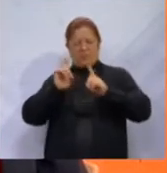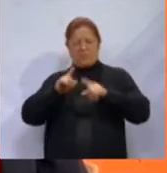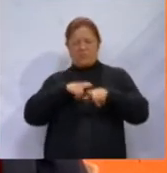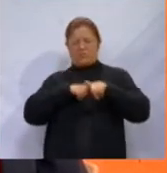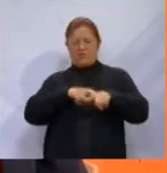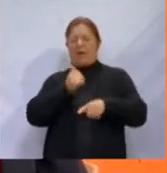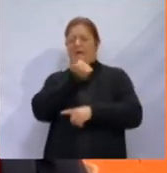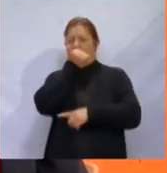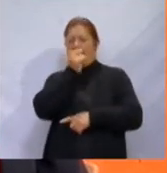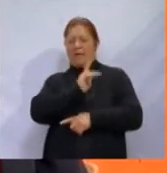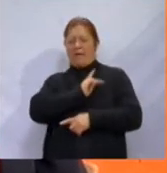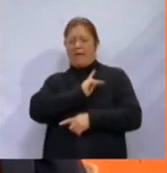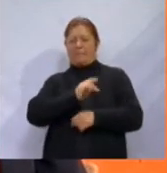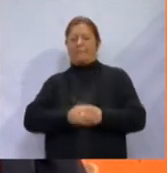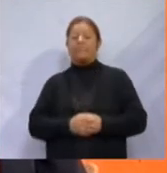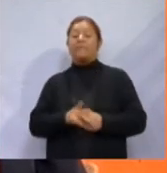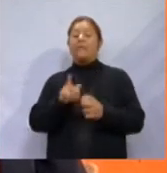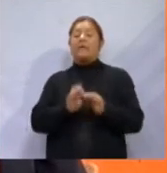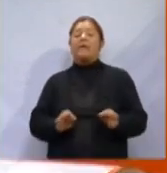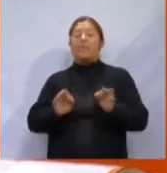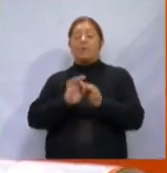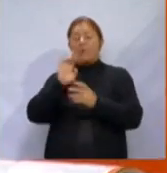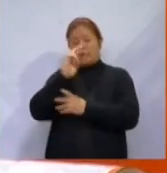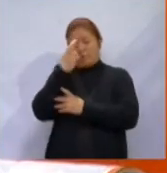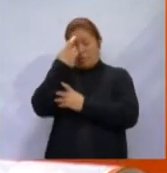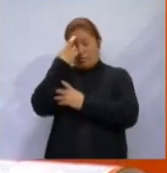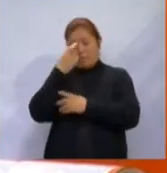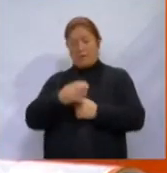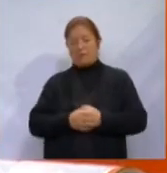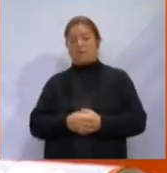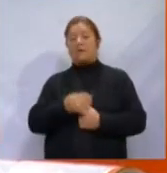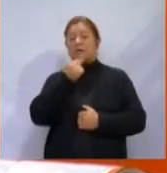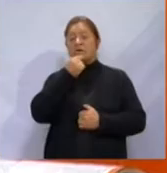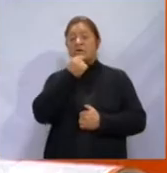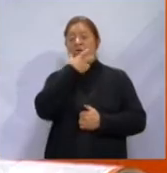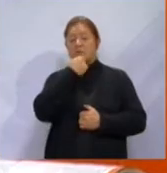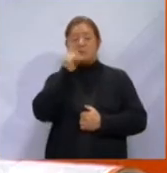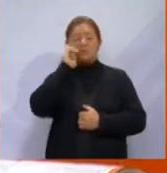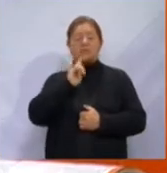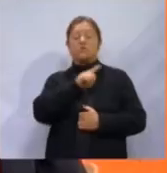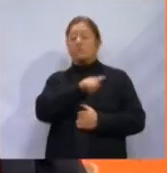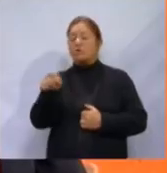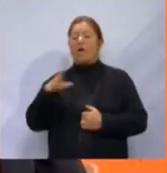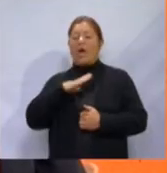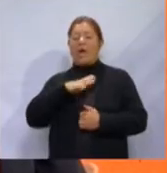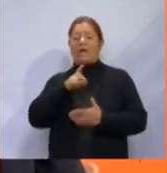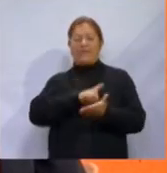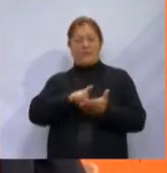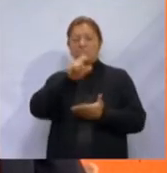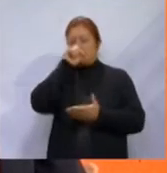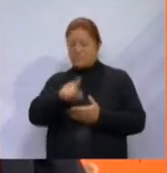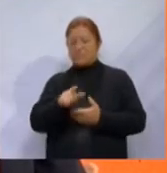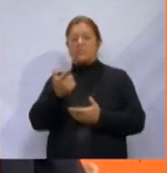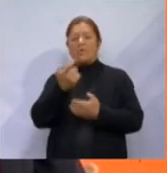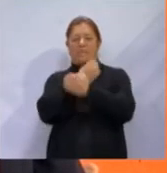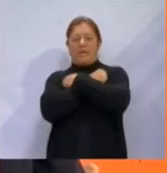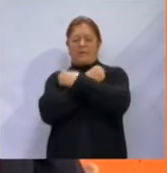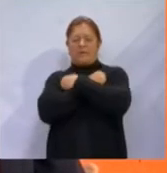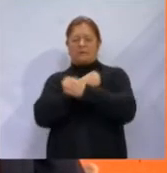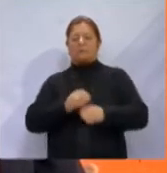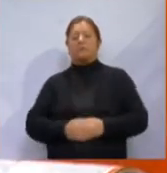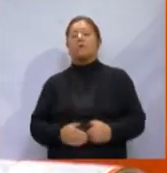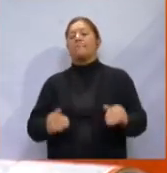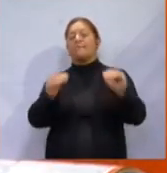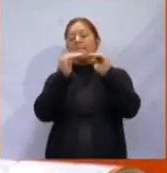de mi alumno. Es importante recordar que todos los niños y niñas tienen el mismo derecho a recibir educación y todas